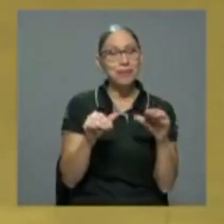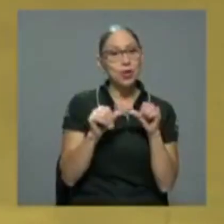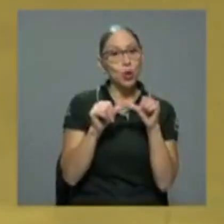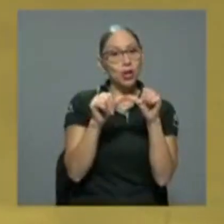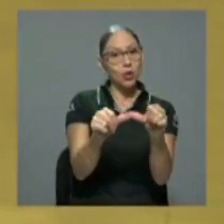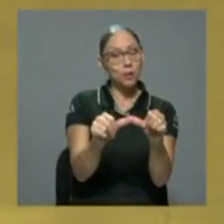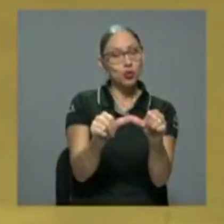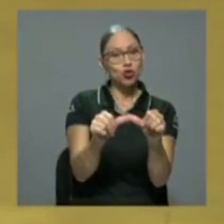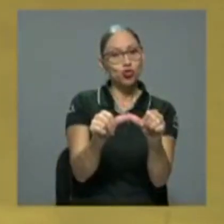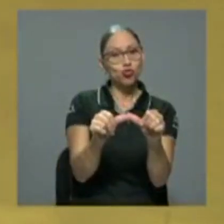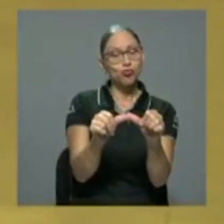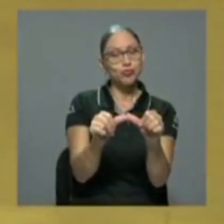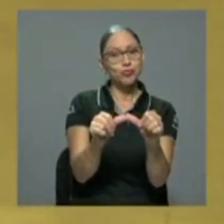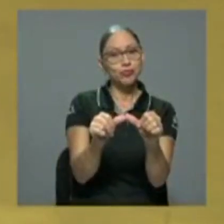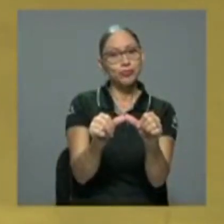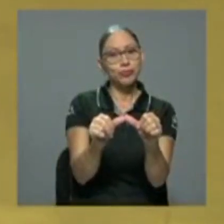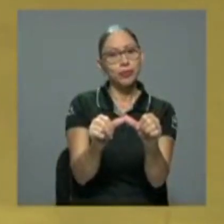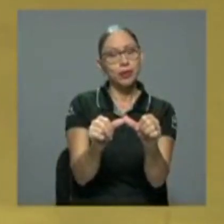Continuamos.